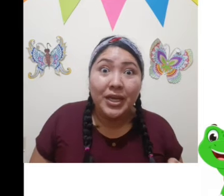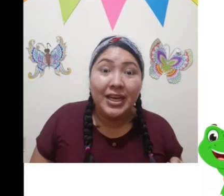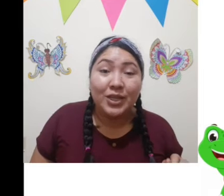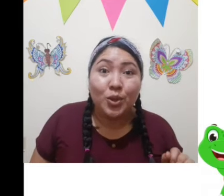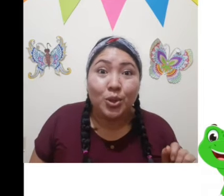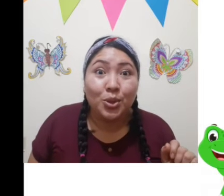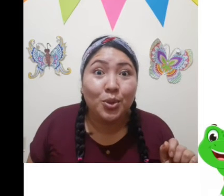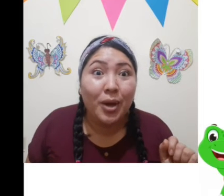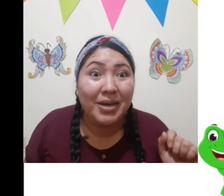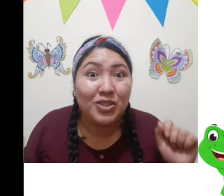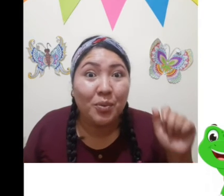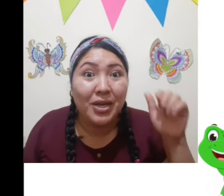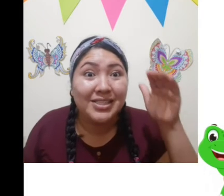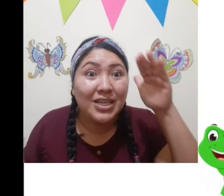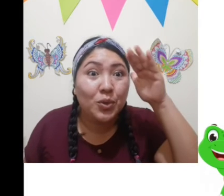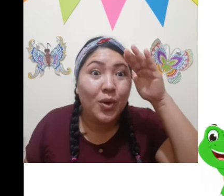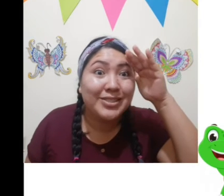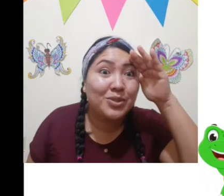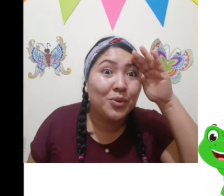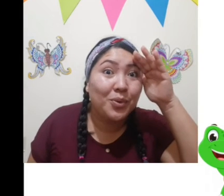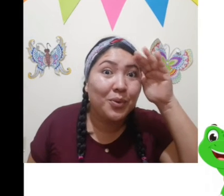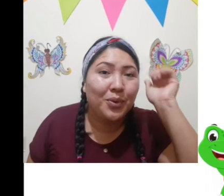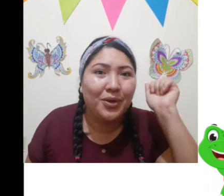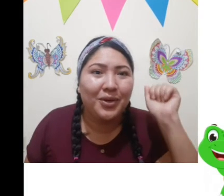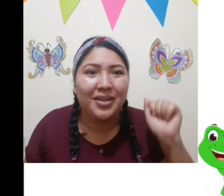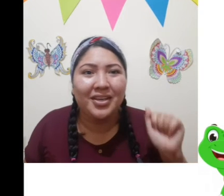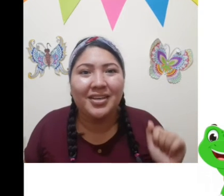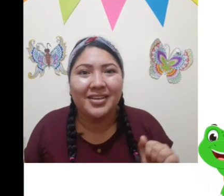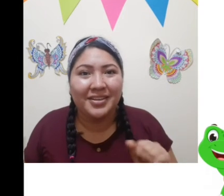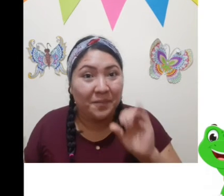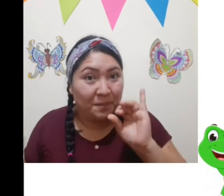uy la torre tu apareció por el círculo azul